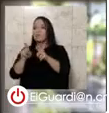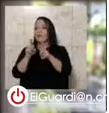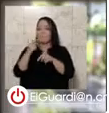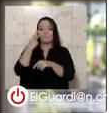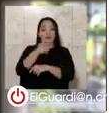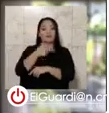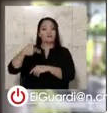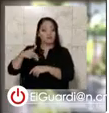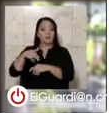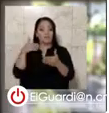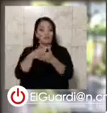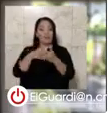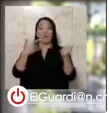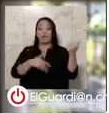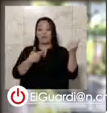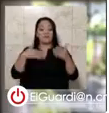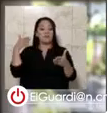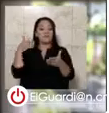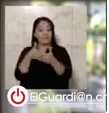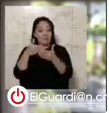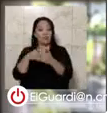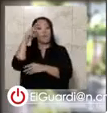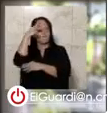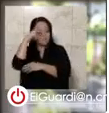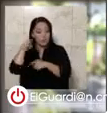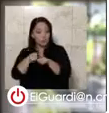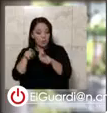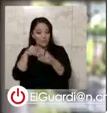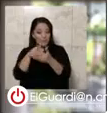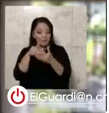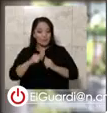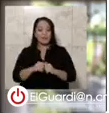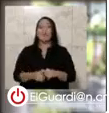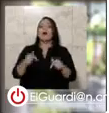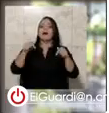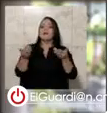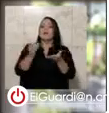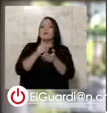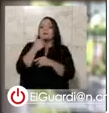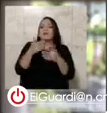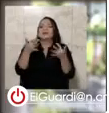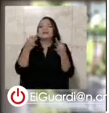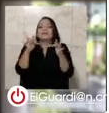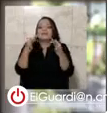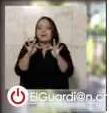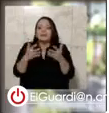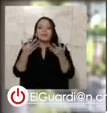vio afectado, Argentina se vio afectado, se habla de que México también. Entonces, nuevamente, aquí lo que nosotros estamos tratando